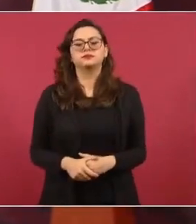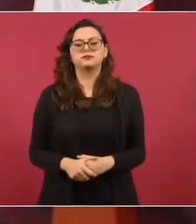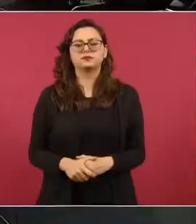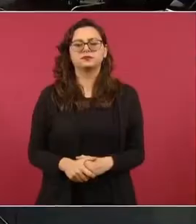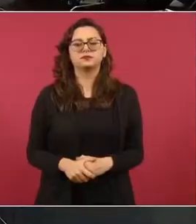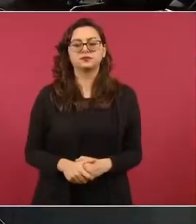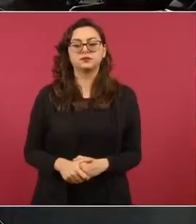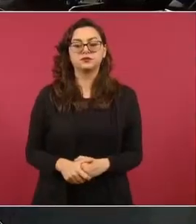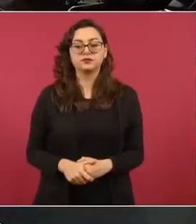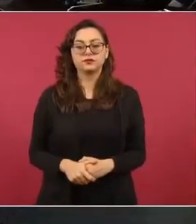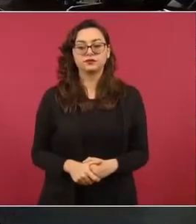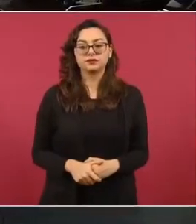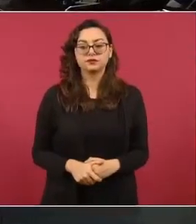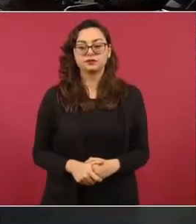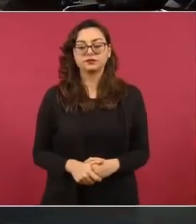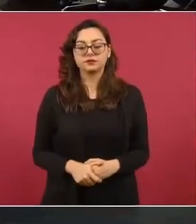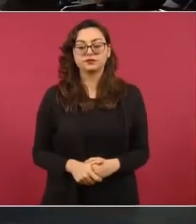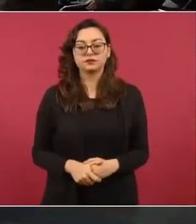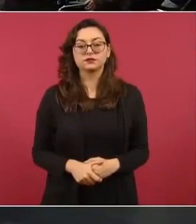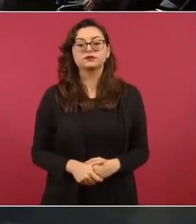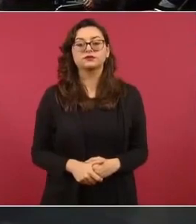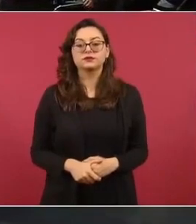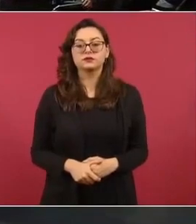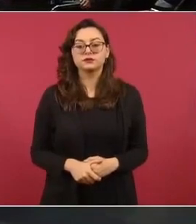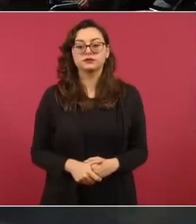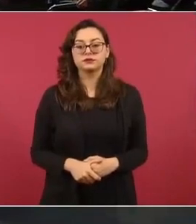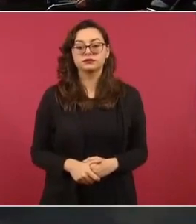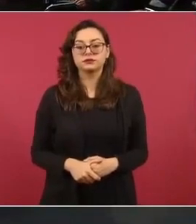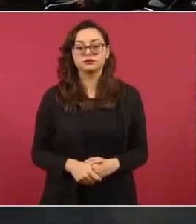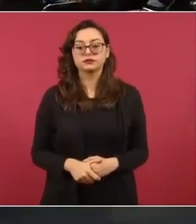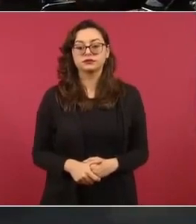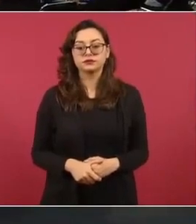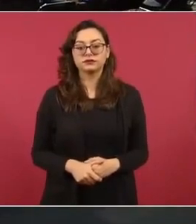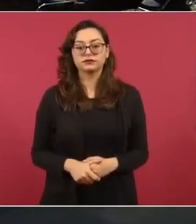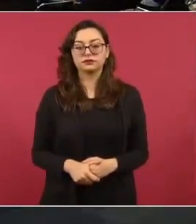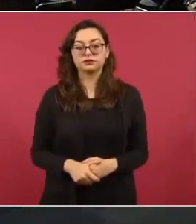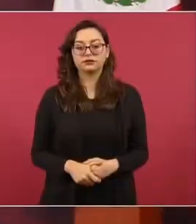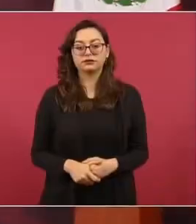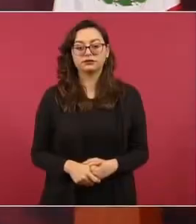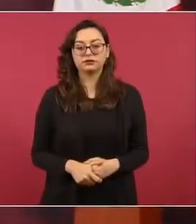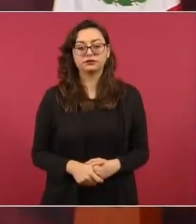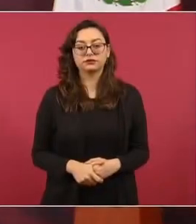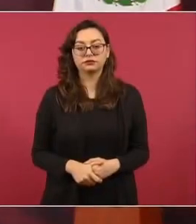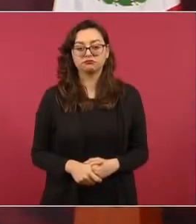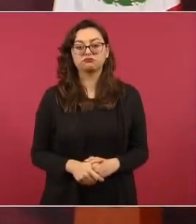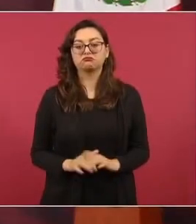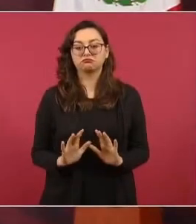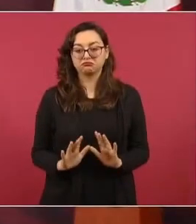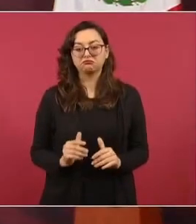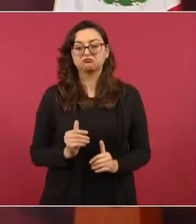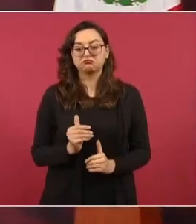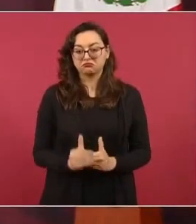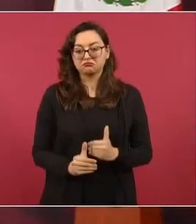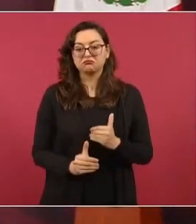Para la inauguración, presidente. Todavía estamos en eso, pero ya vamos avanzando.